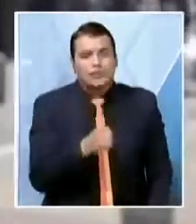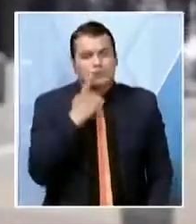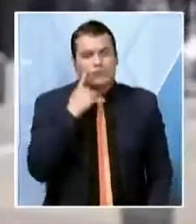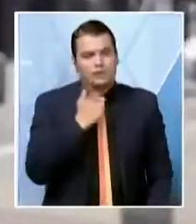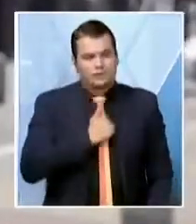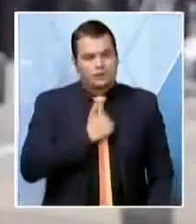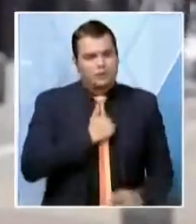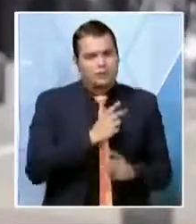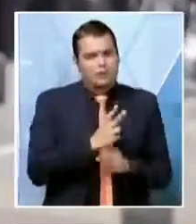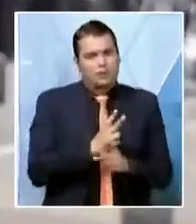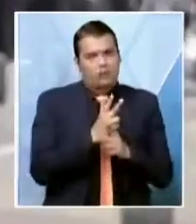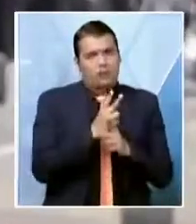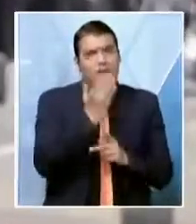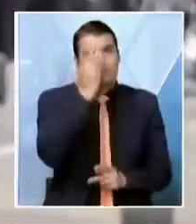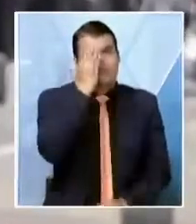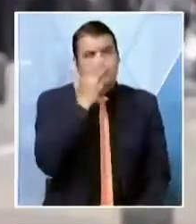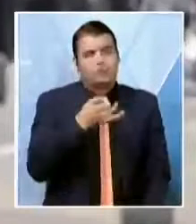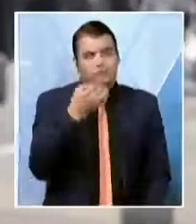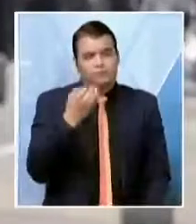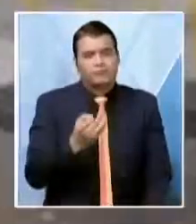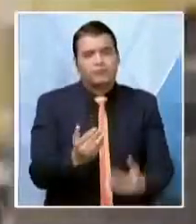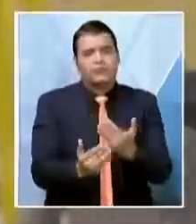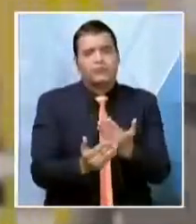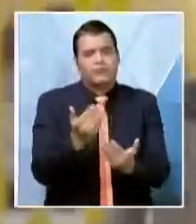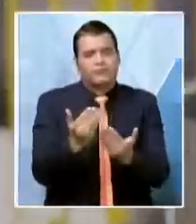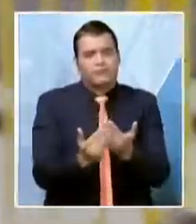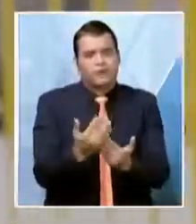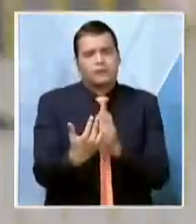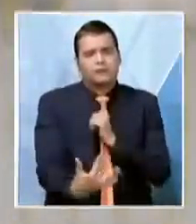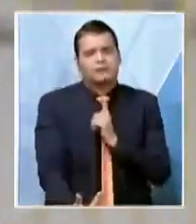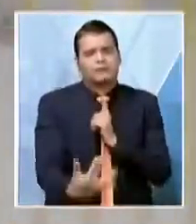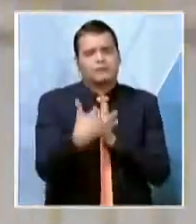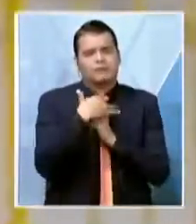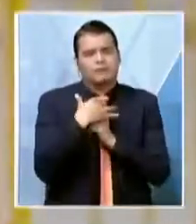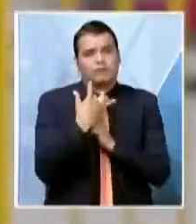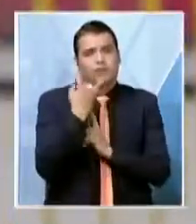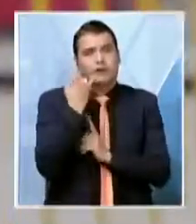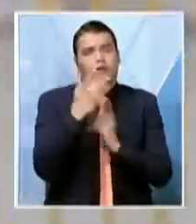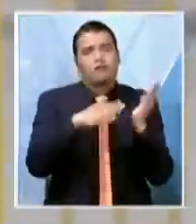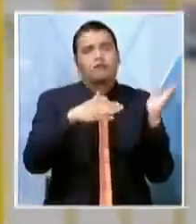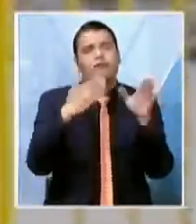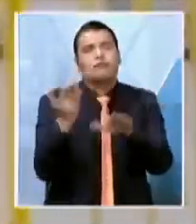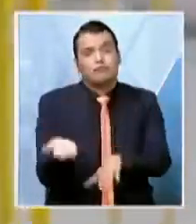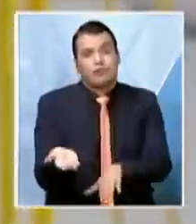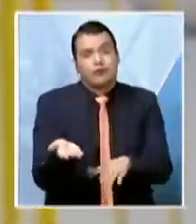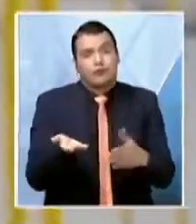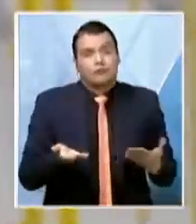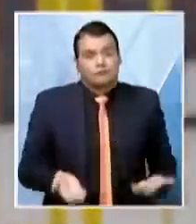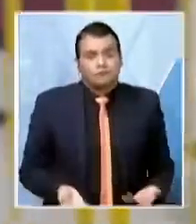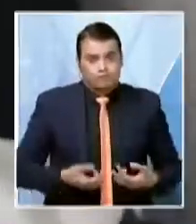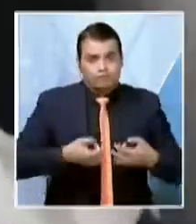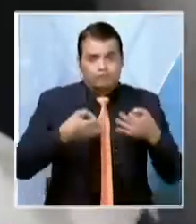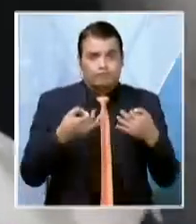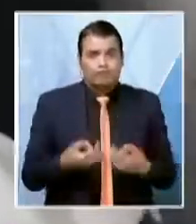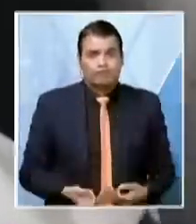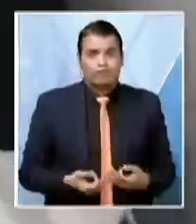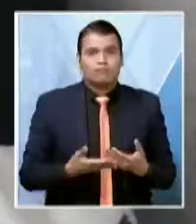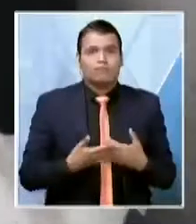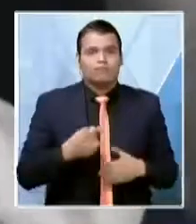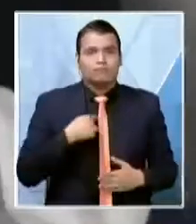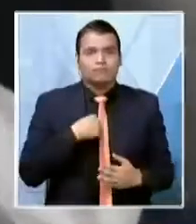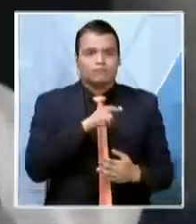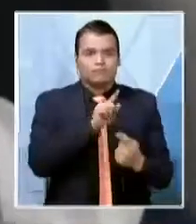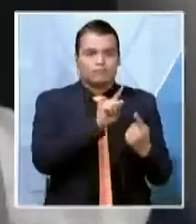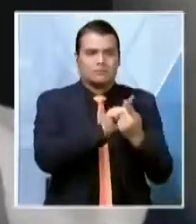protejan, ya que son las personas que tienen más posibilidades de perder la vida si contraen el COVID-19. Nosotros conocimos la historia